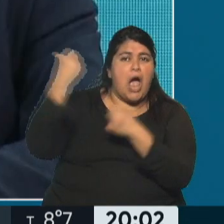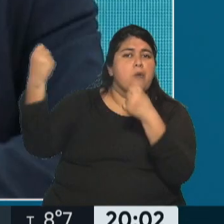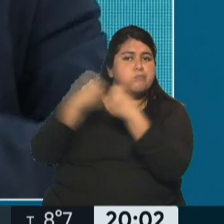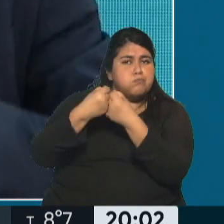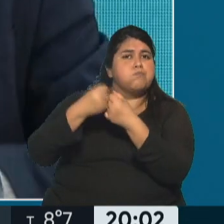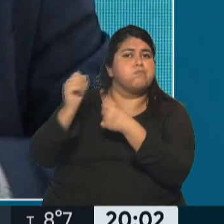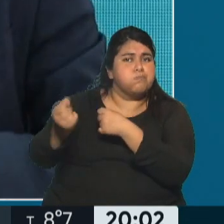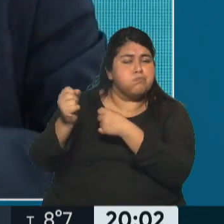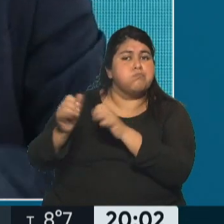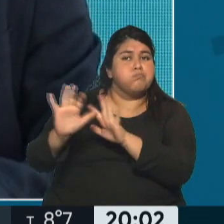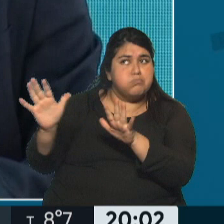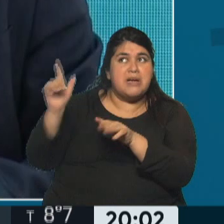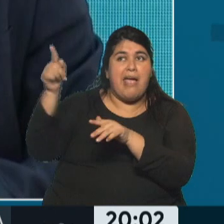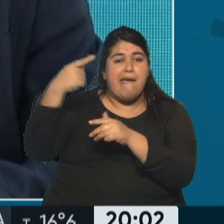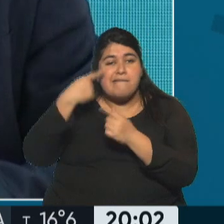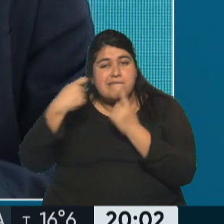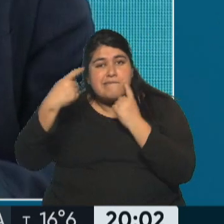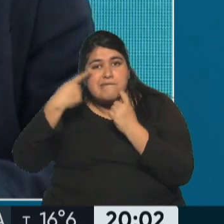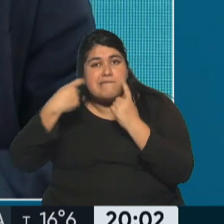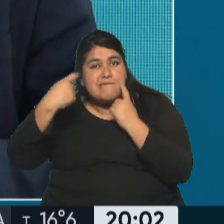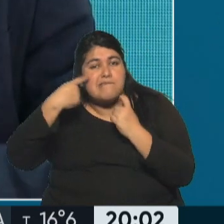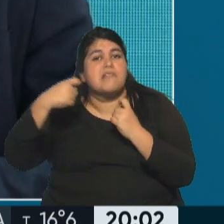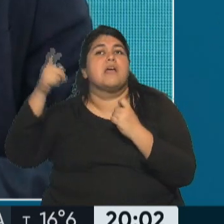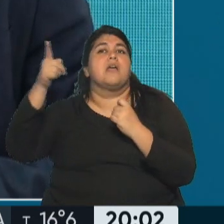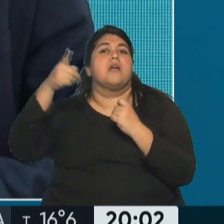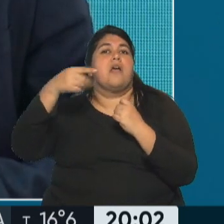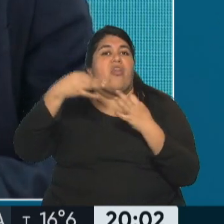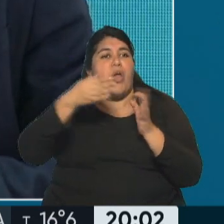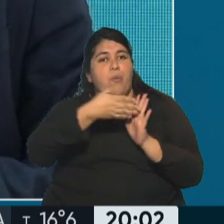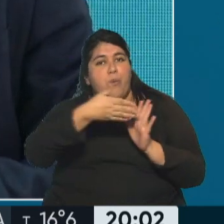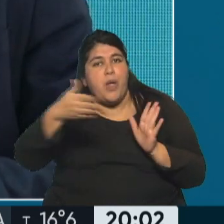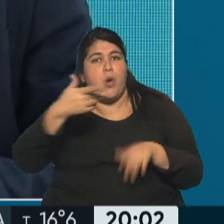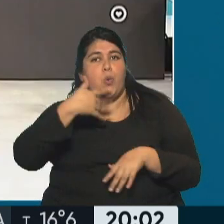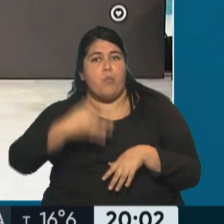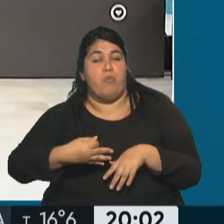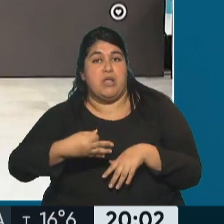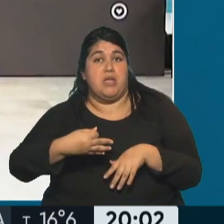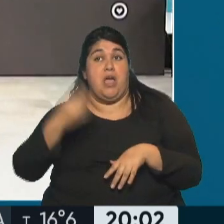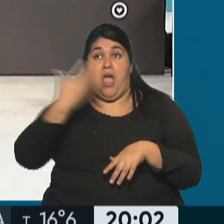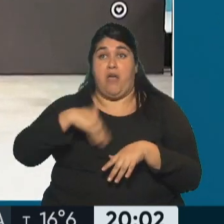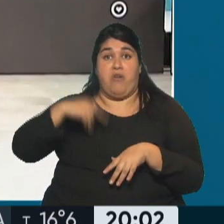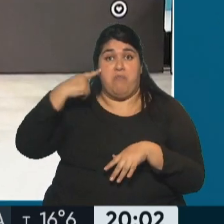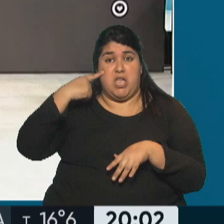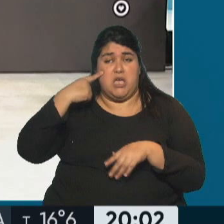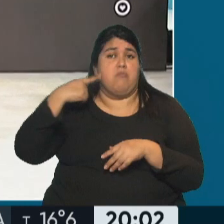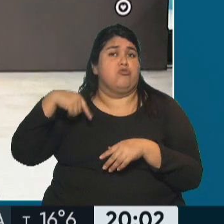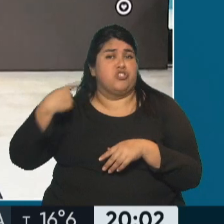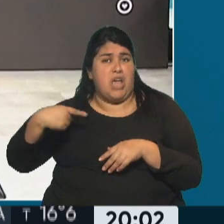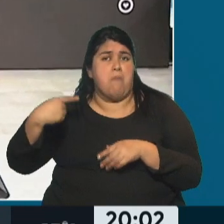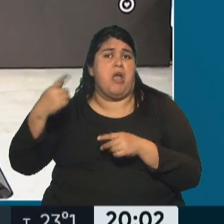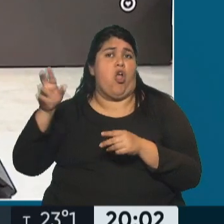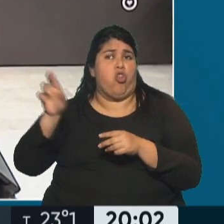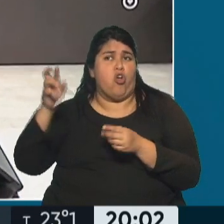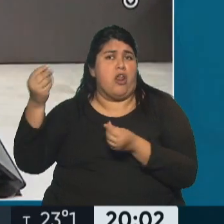y a partir de ahí, y aquí radica la mayor importancia de cumplir el programa económico, el Fondo Fondo Monetario desembolsa los dólares